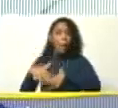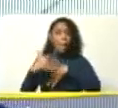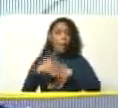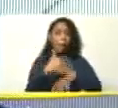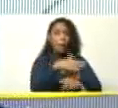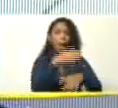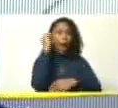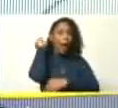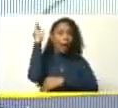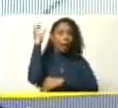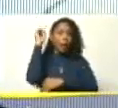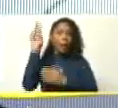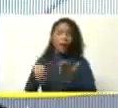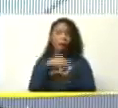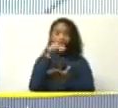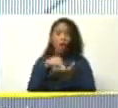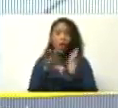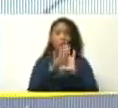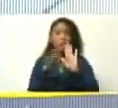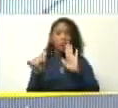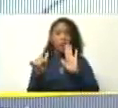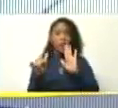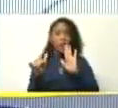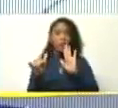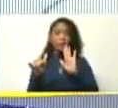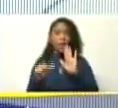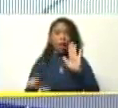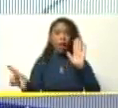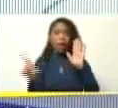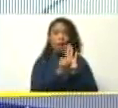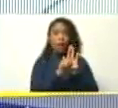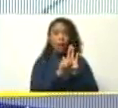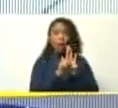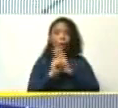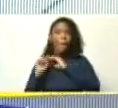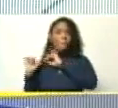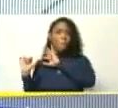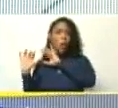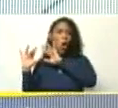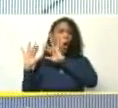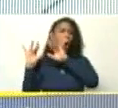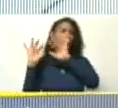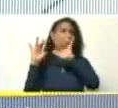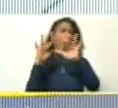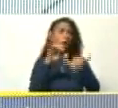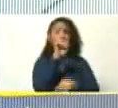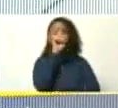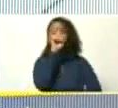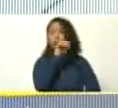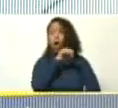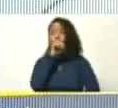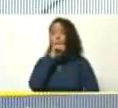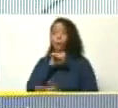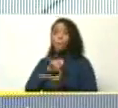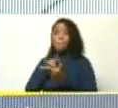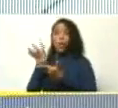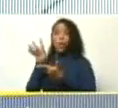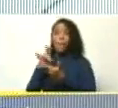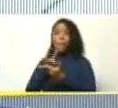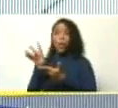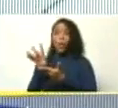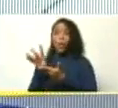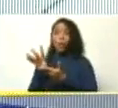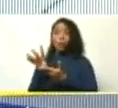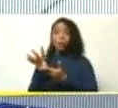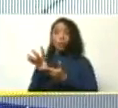Nacional Constituyente. El Palacio Legislativo se poblaba de los preteridos, excluidos